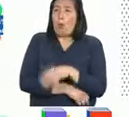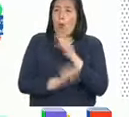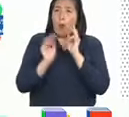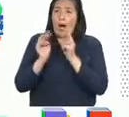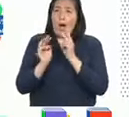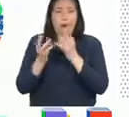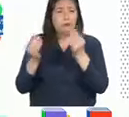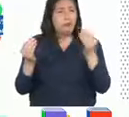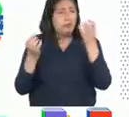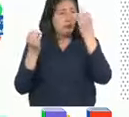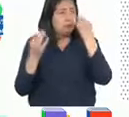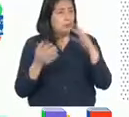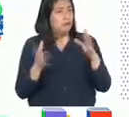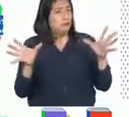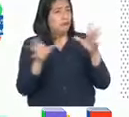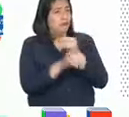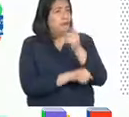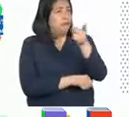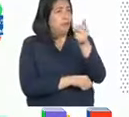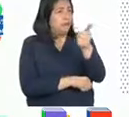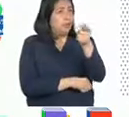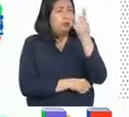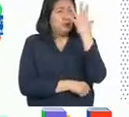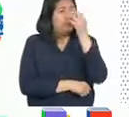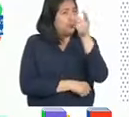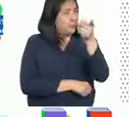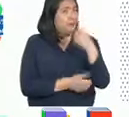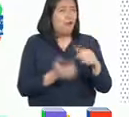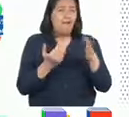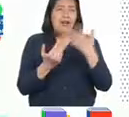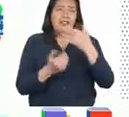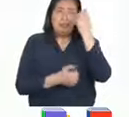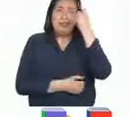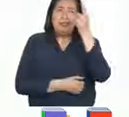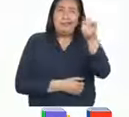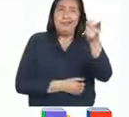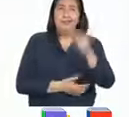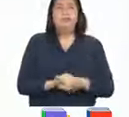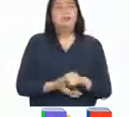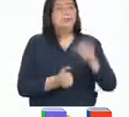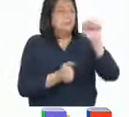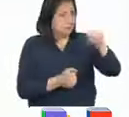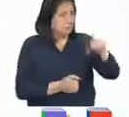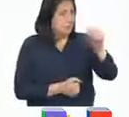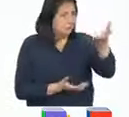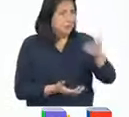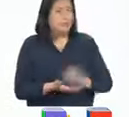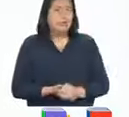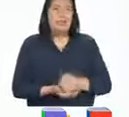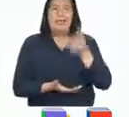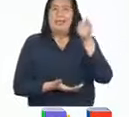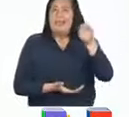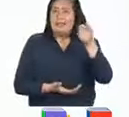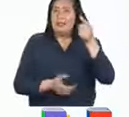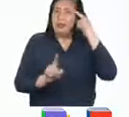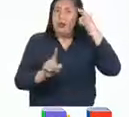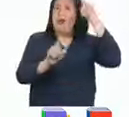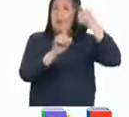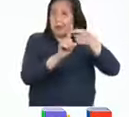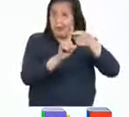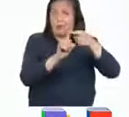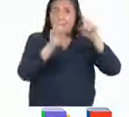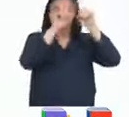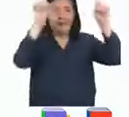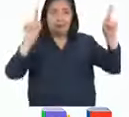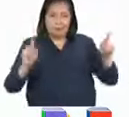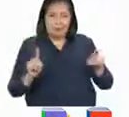muchos datos. ¡Qué buen resumen! Además se ve muy bonito y es muy fácil de leer. Es que justamente este es el objetivo de